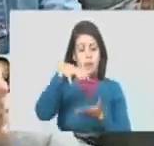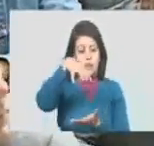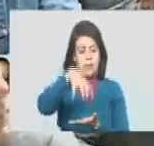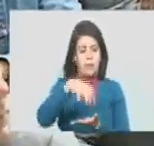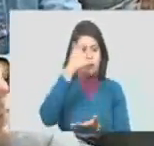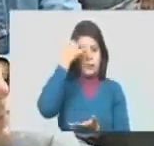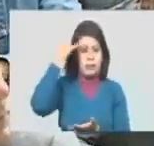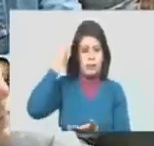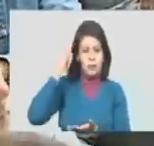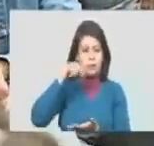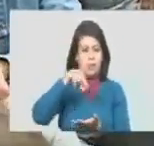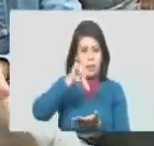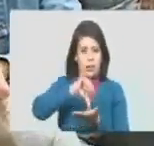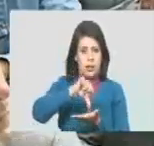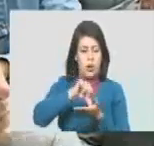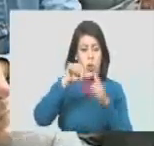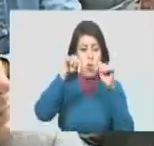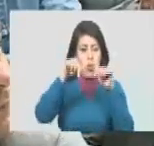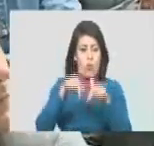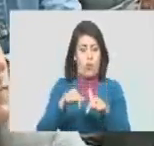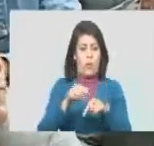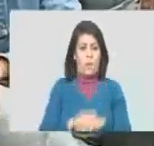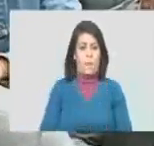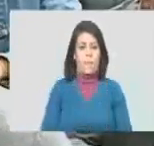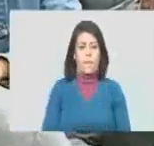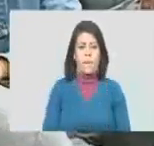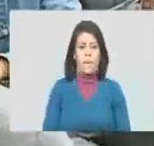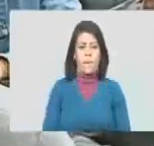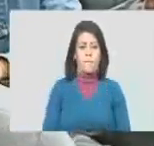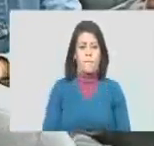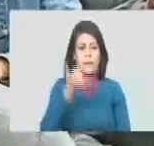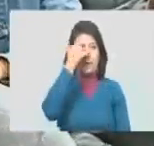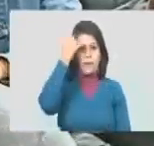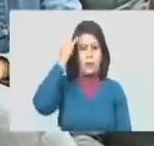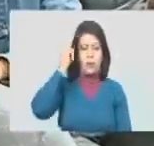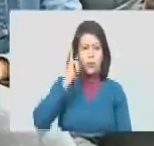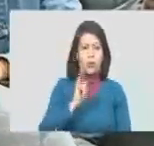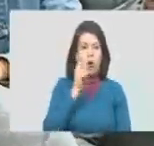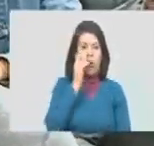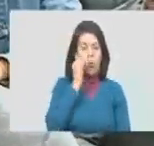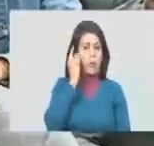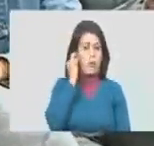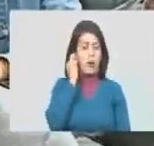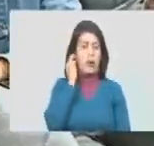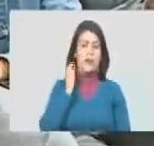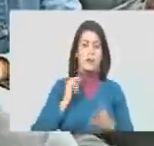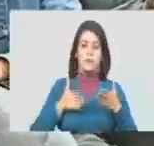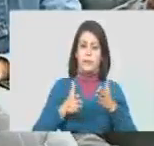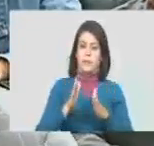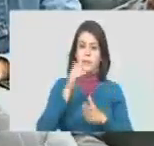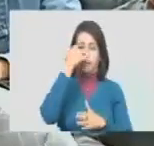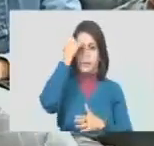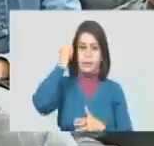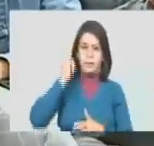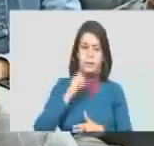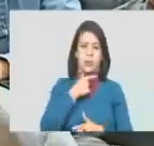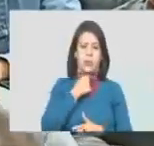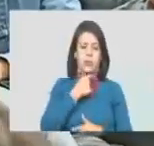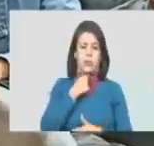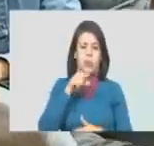entidad federal. Hoy, las yaracuyanas y los yaracuyanos nos complace